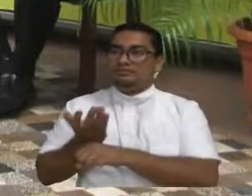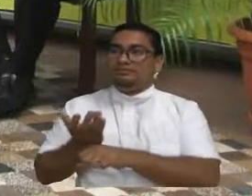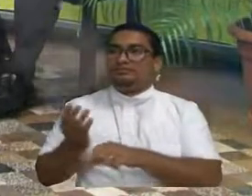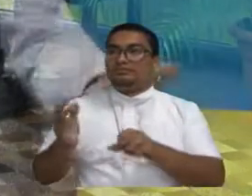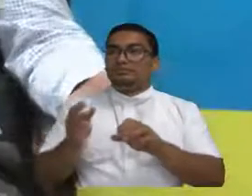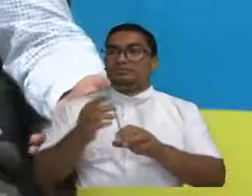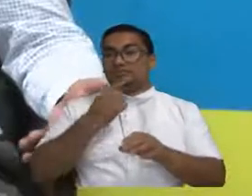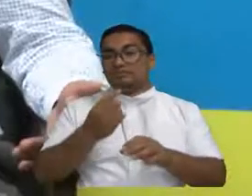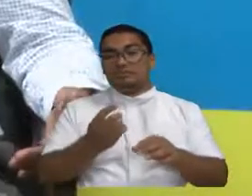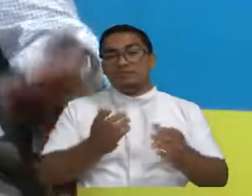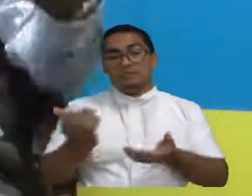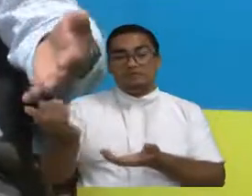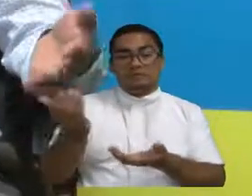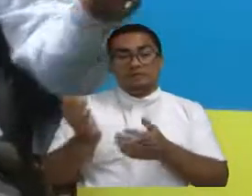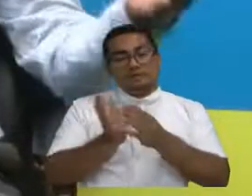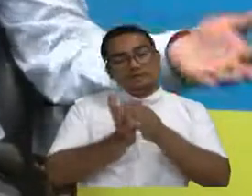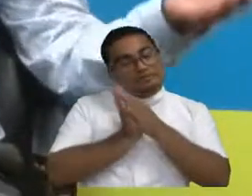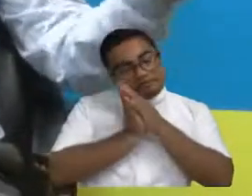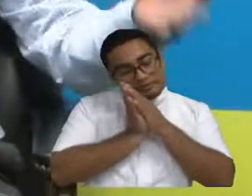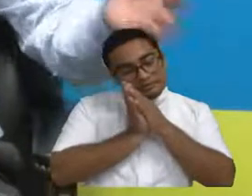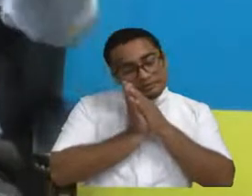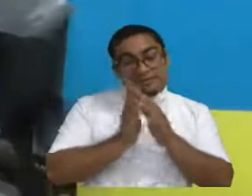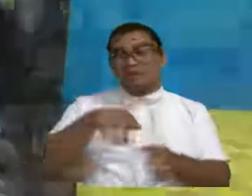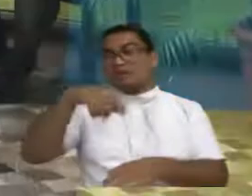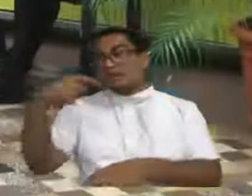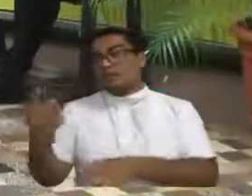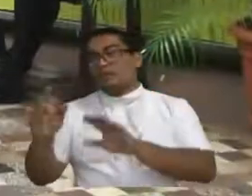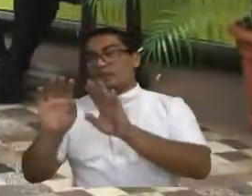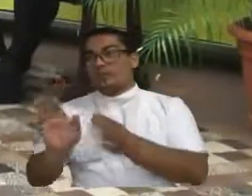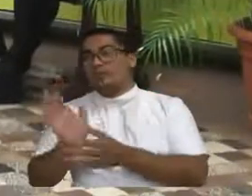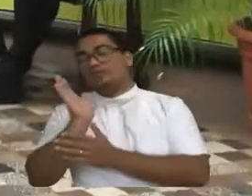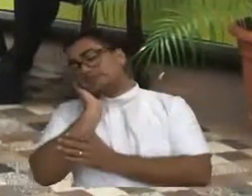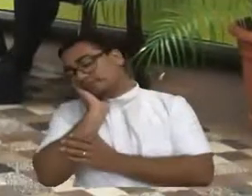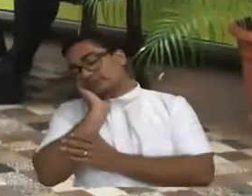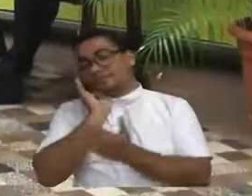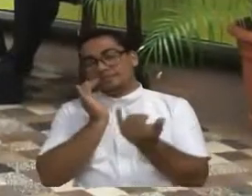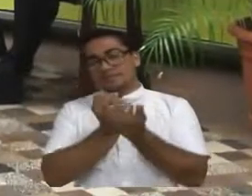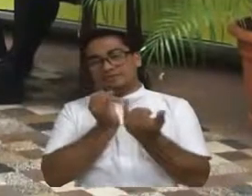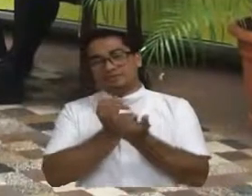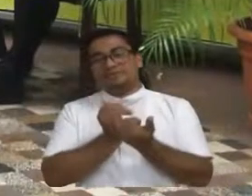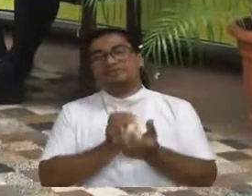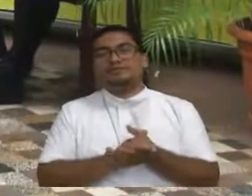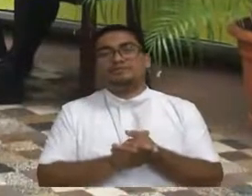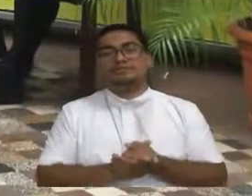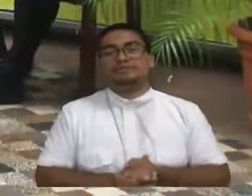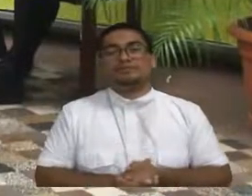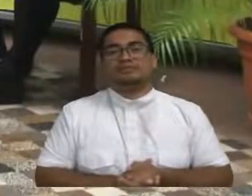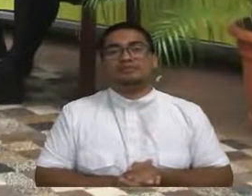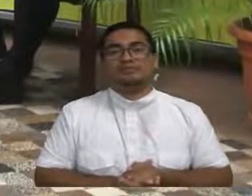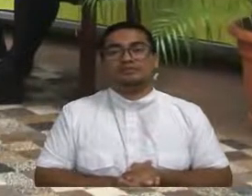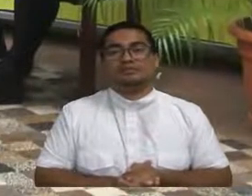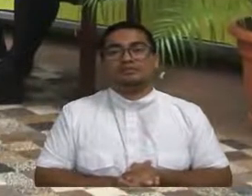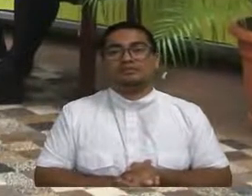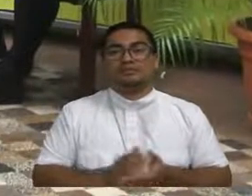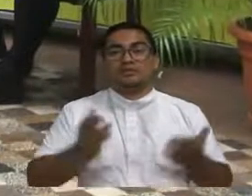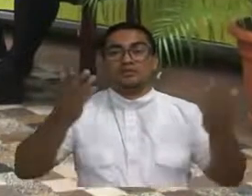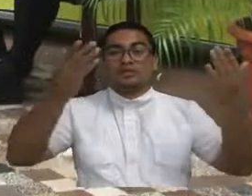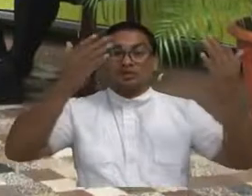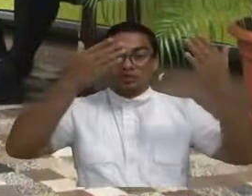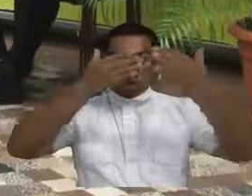niño hora está dormido. Es correcto. Dormir, si es para posible, en la mañana, en la tarde, en la noche. Para estar más descansado. Y durante las horas